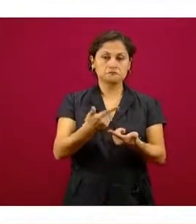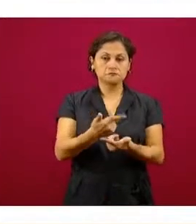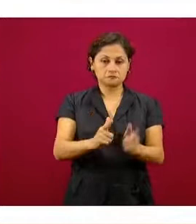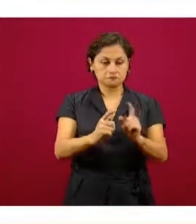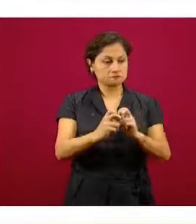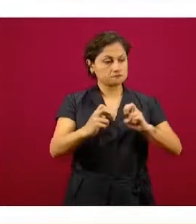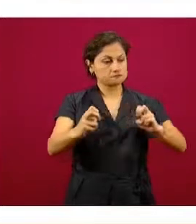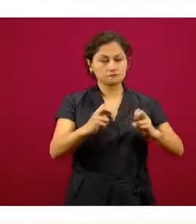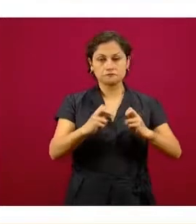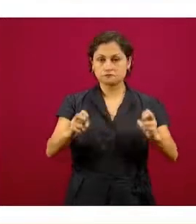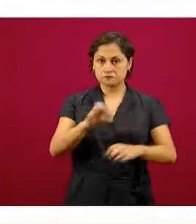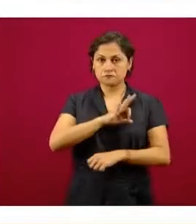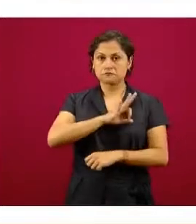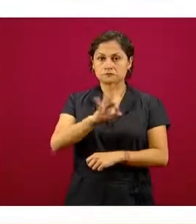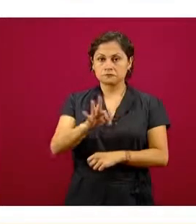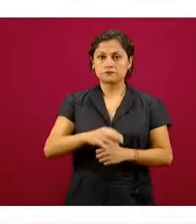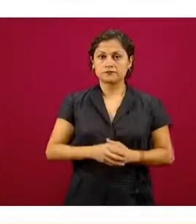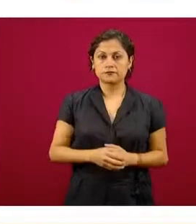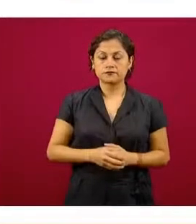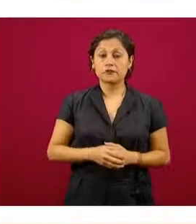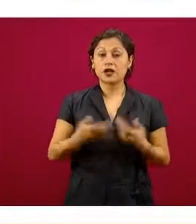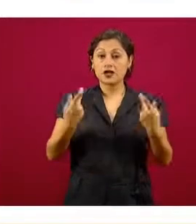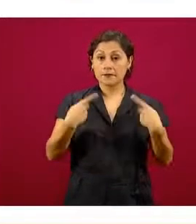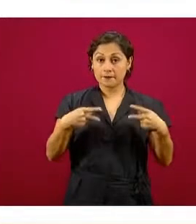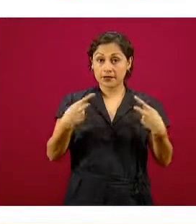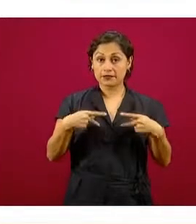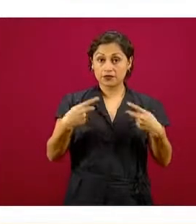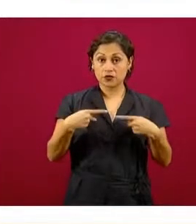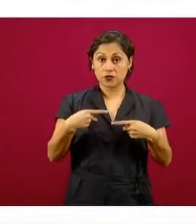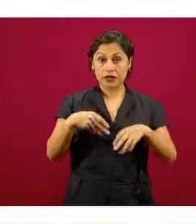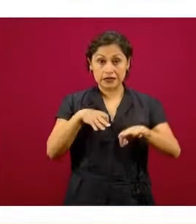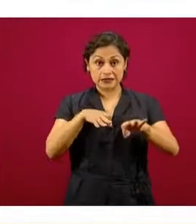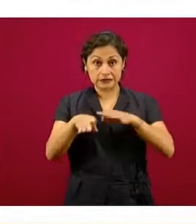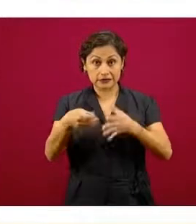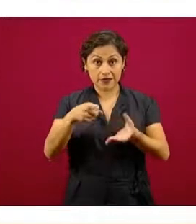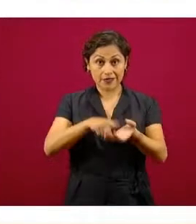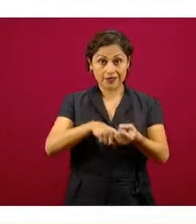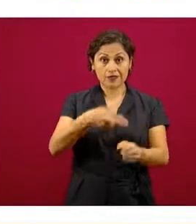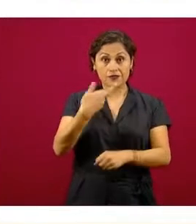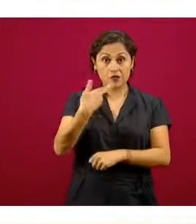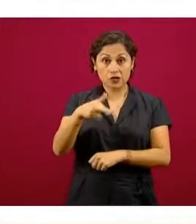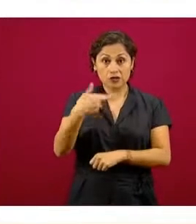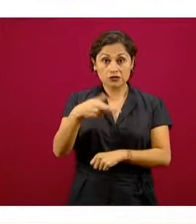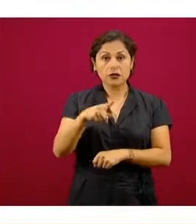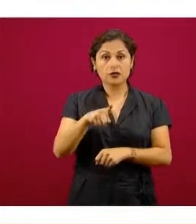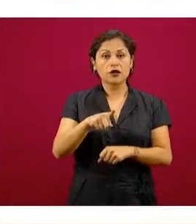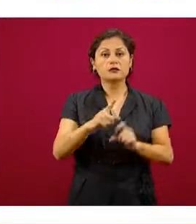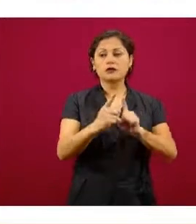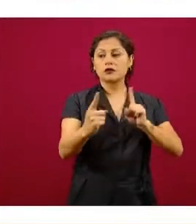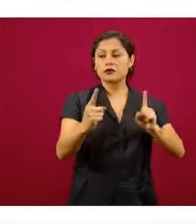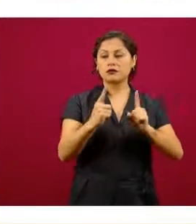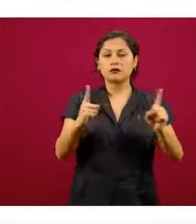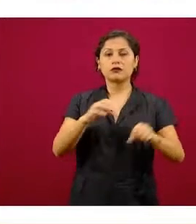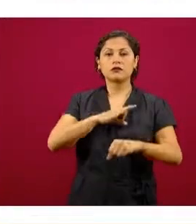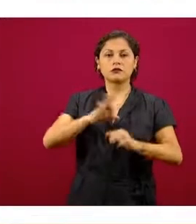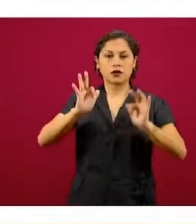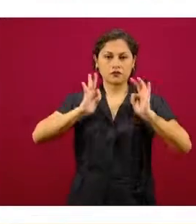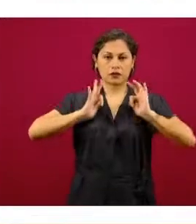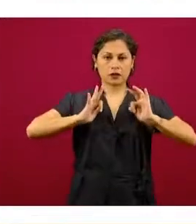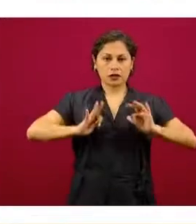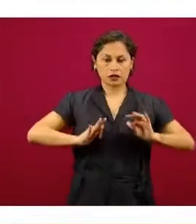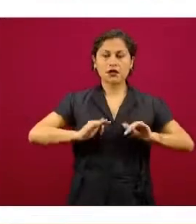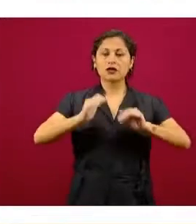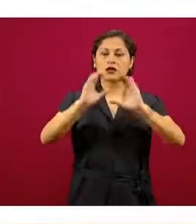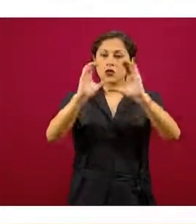dan los servicios al interior lo hagan con todas las medidas sanitarias y los clientes también realizando las medidas